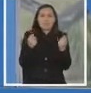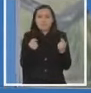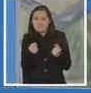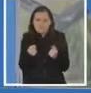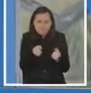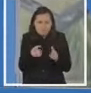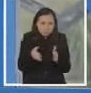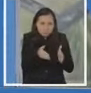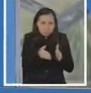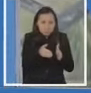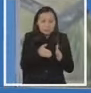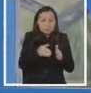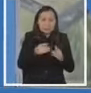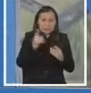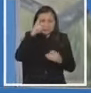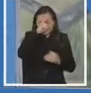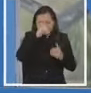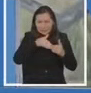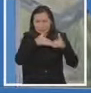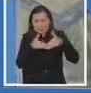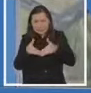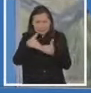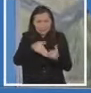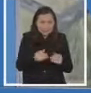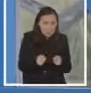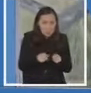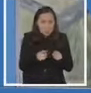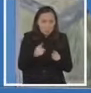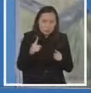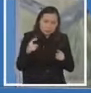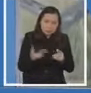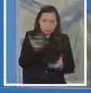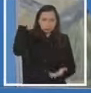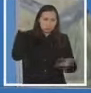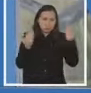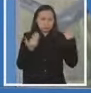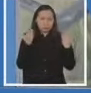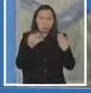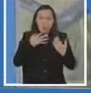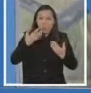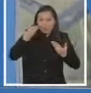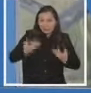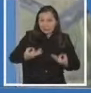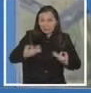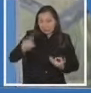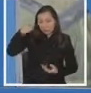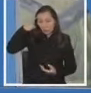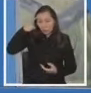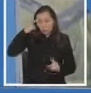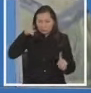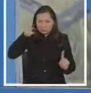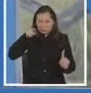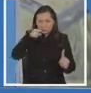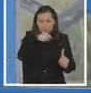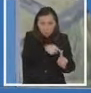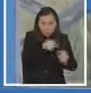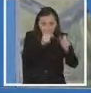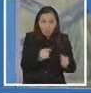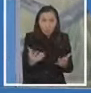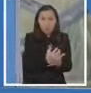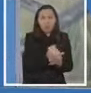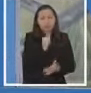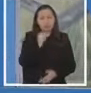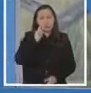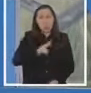y saber de que estas tempestades, las tempestades pasan. Pero si uno tiene una convicción de llegar a puerto, no me cabe ninguna duda de que